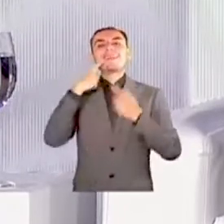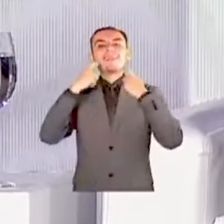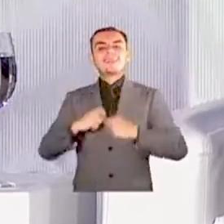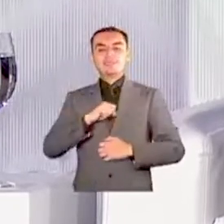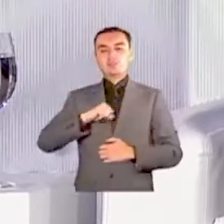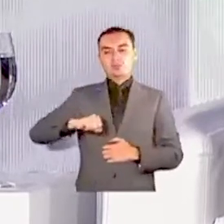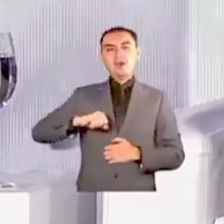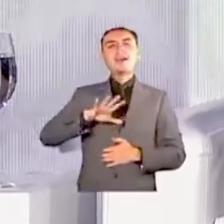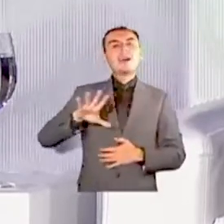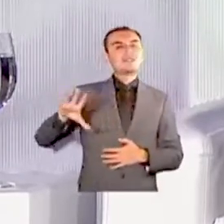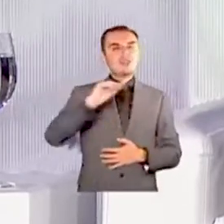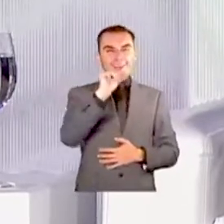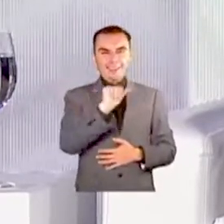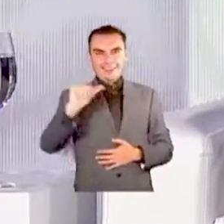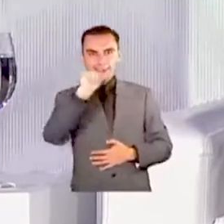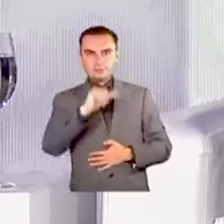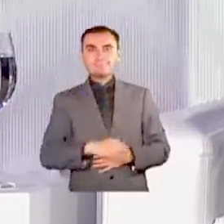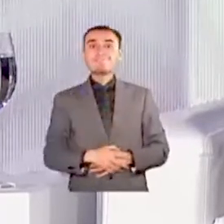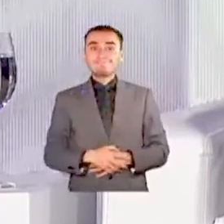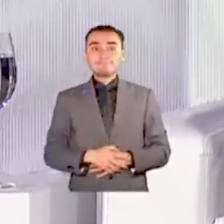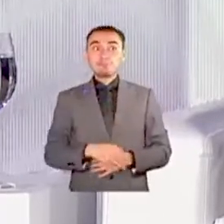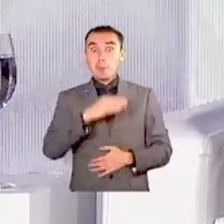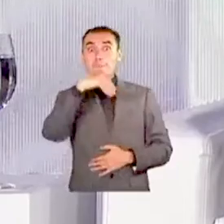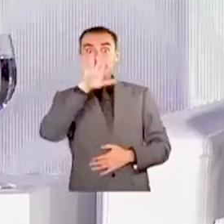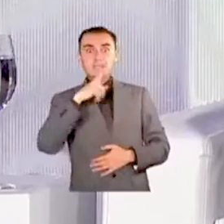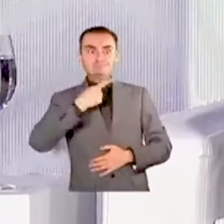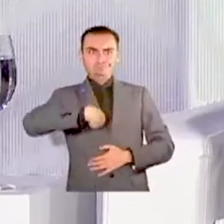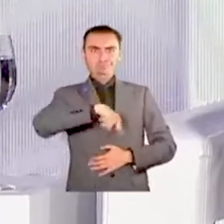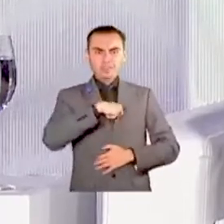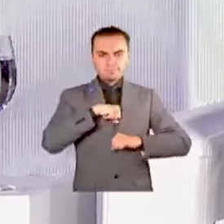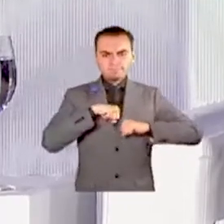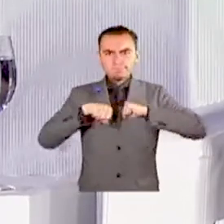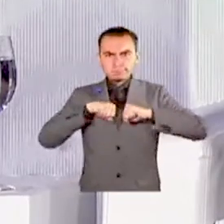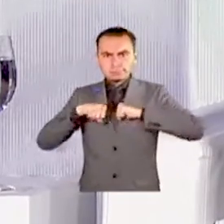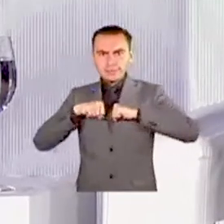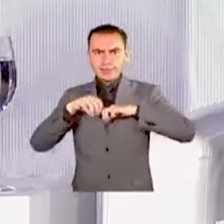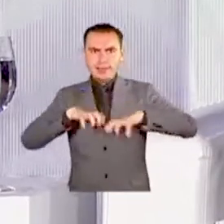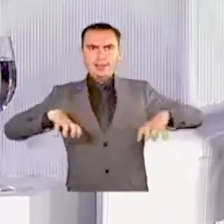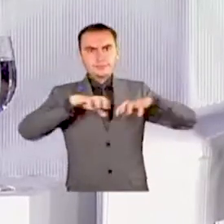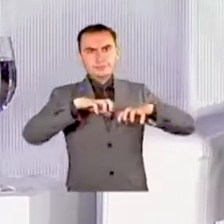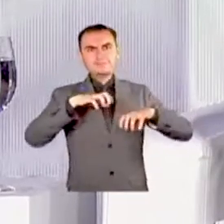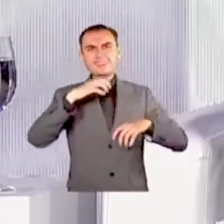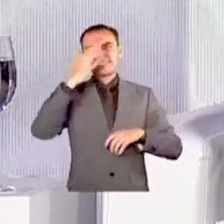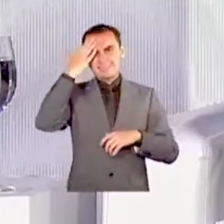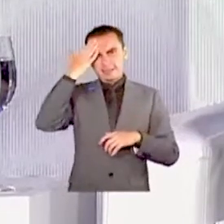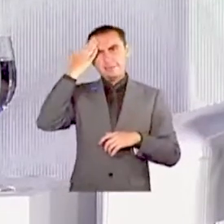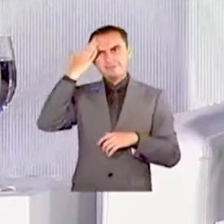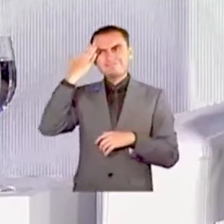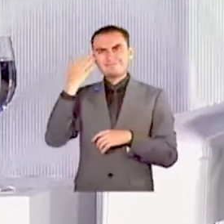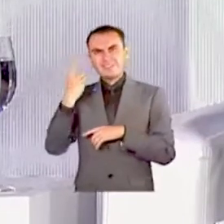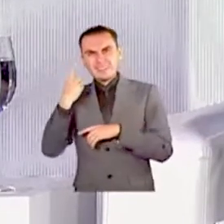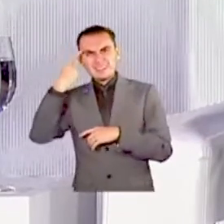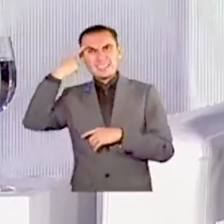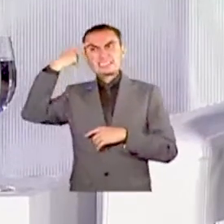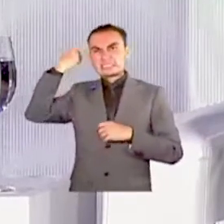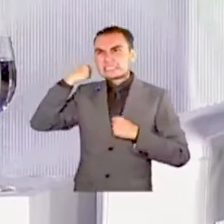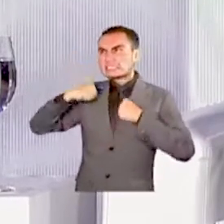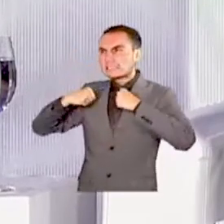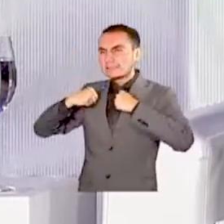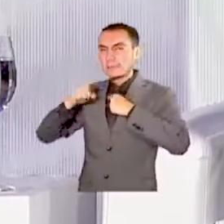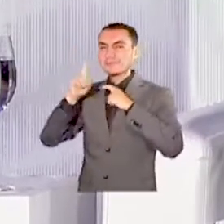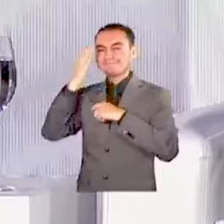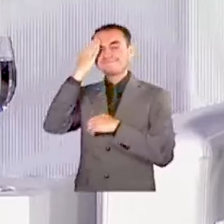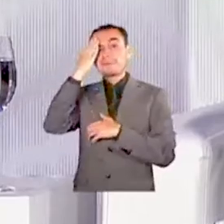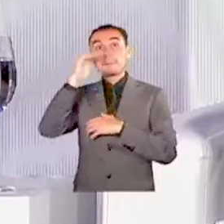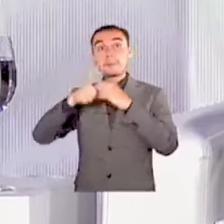las mujeres y la niñez. Son muchas más las acciones, muchos mayores también los retos, que con el liderazgo de la señora